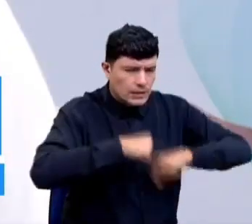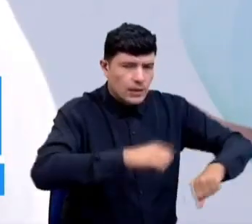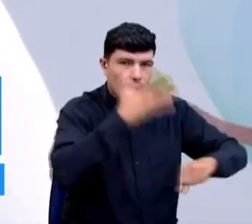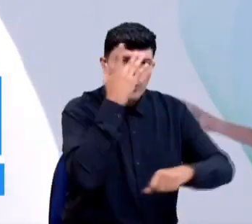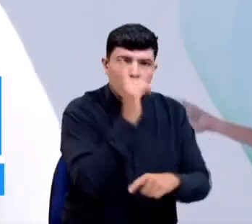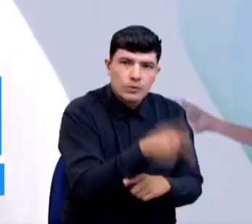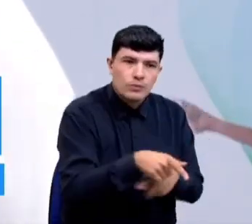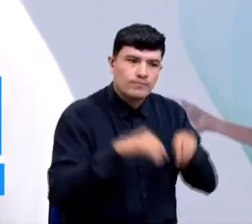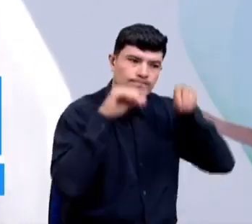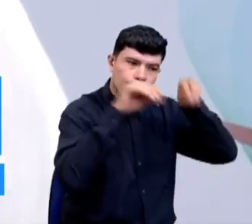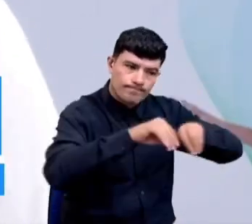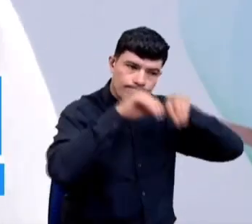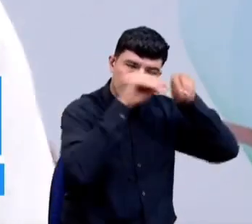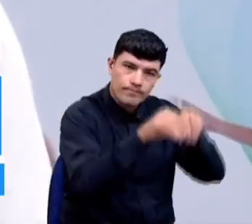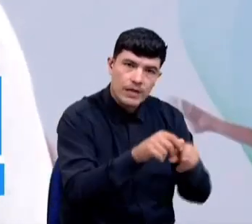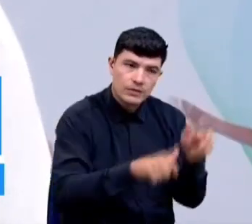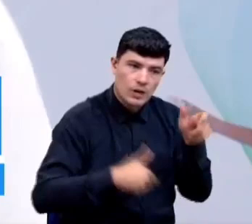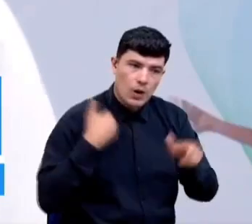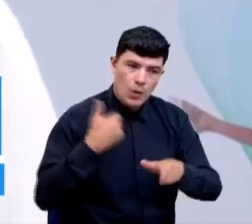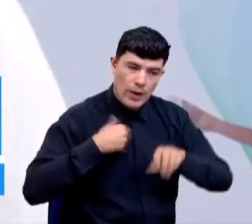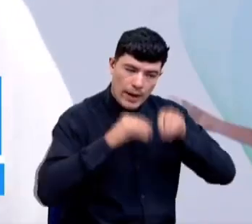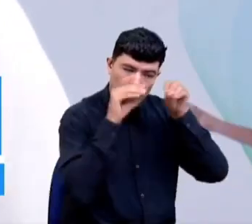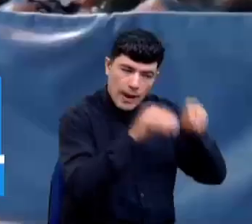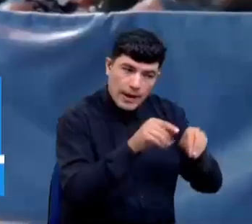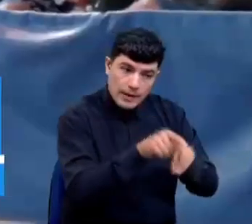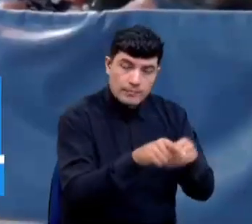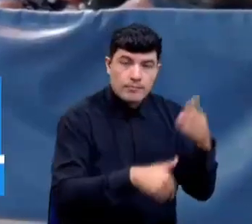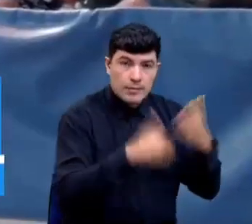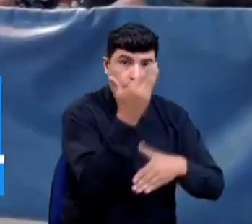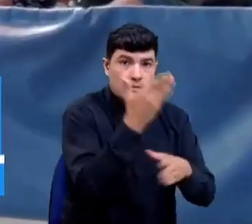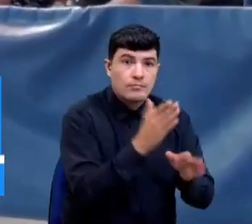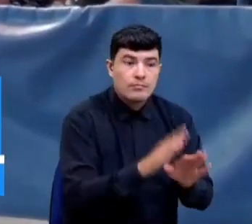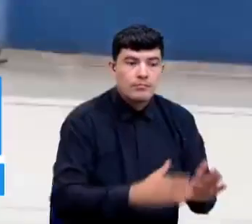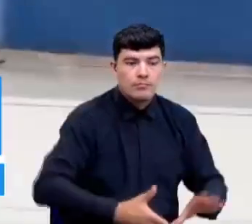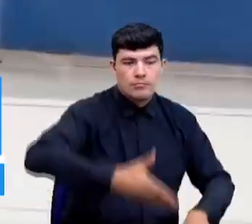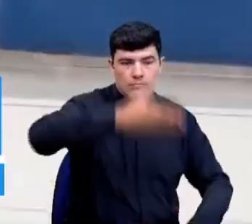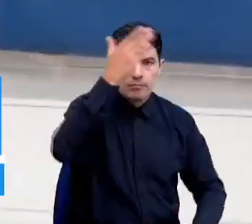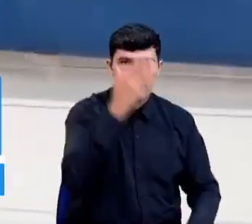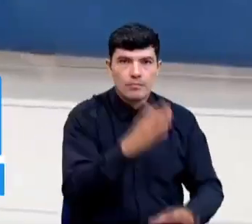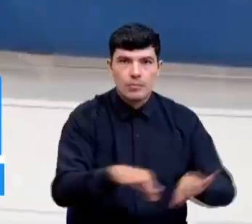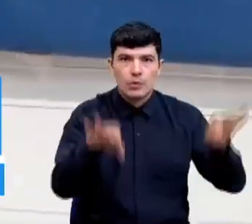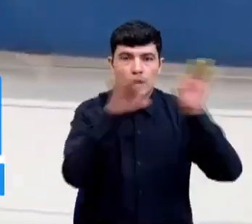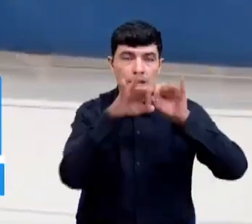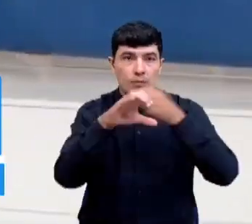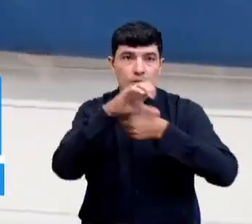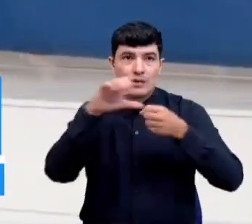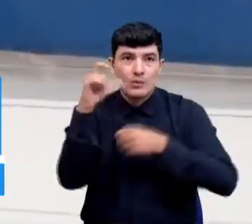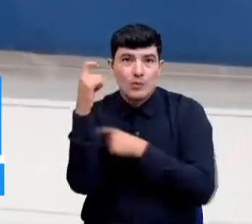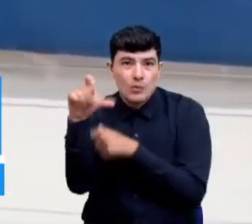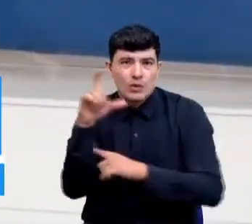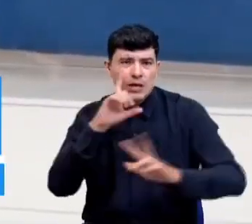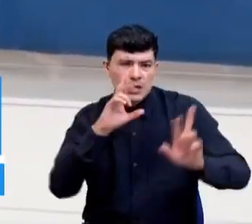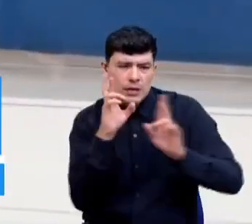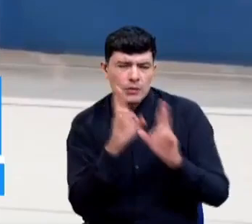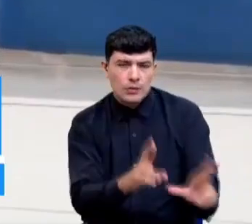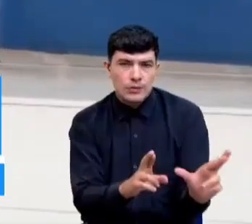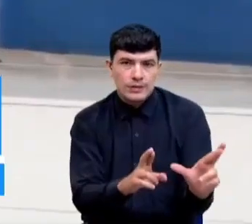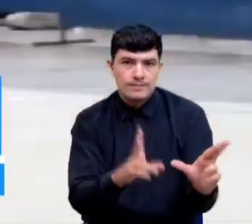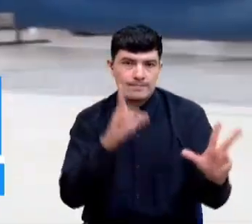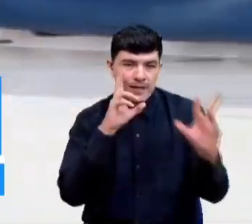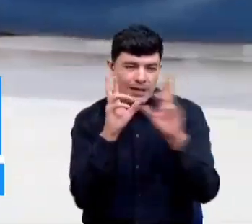esa base, que es una base fundamental en la gimnasia rítmica. Con esto Cúcuta se sigue ratificando pese a las dificultades del